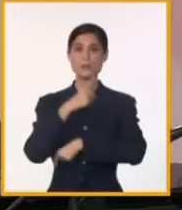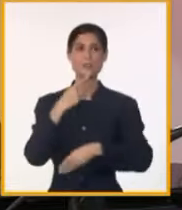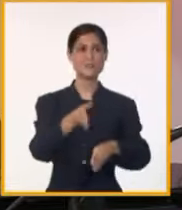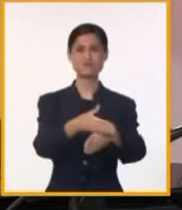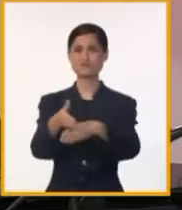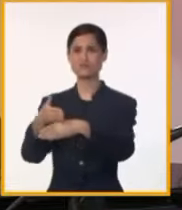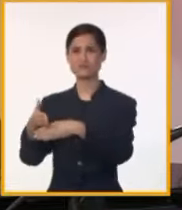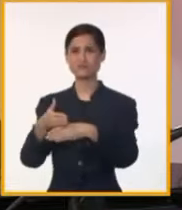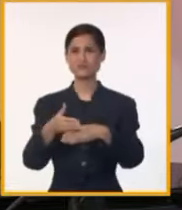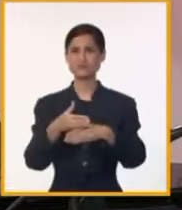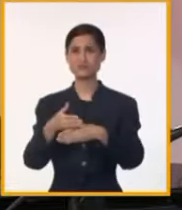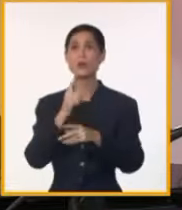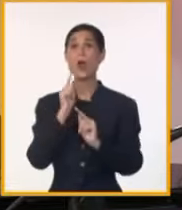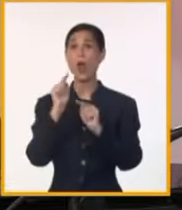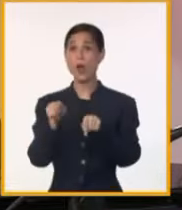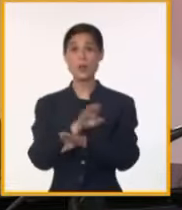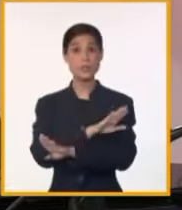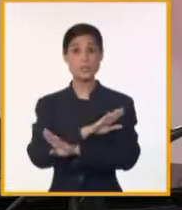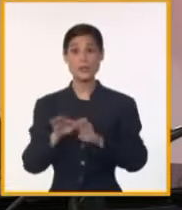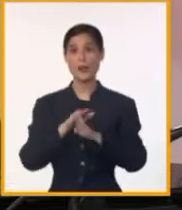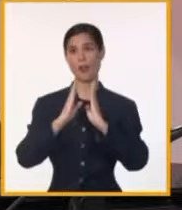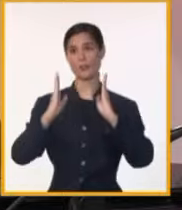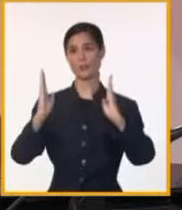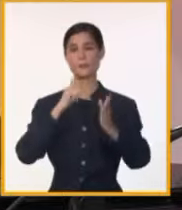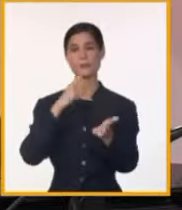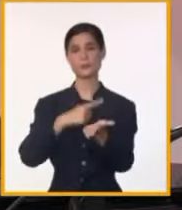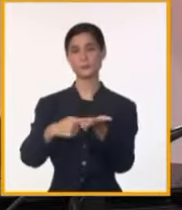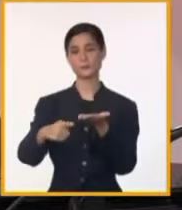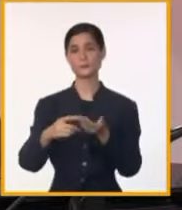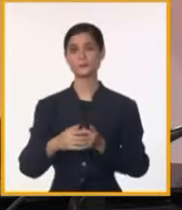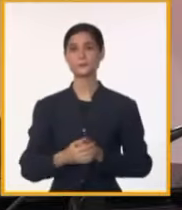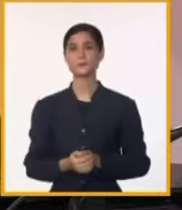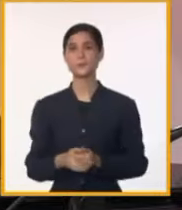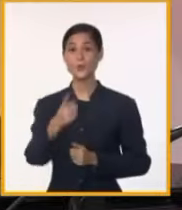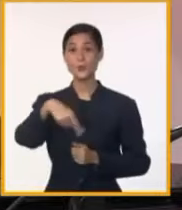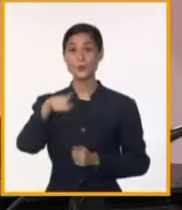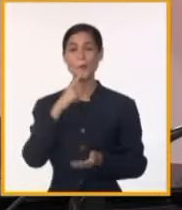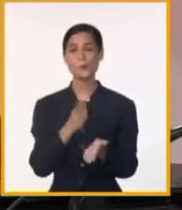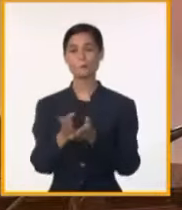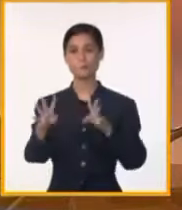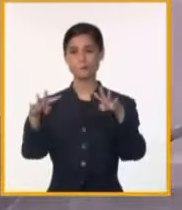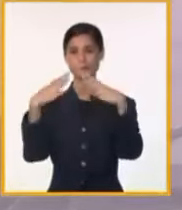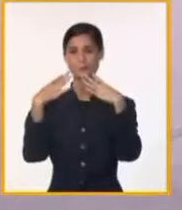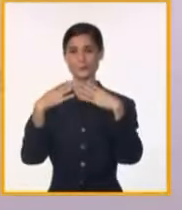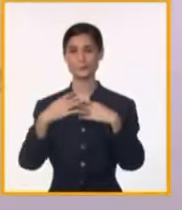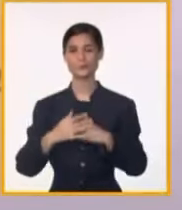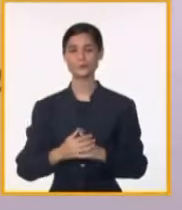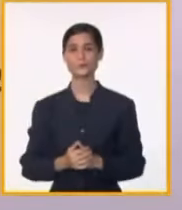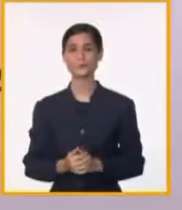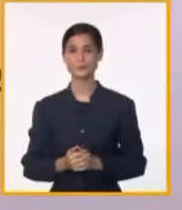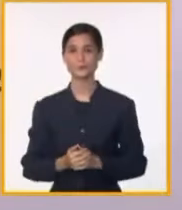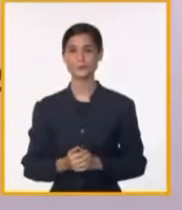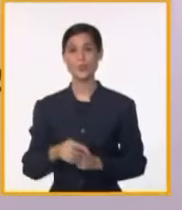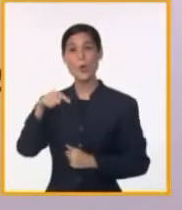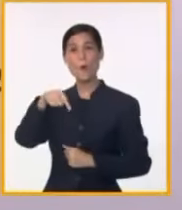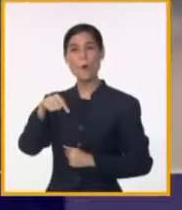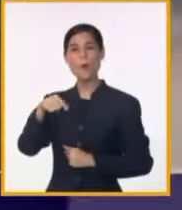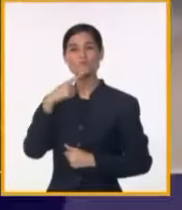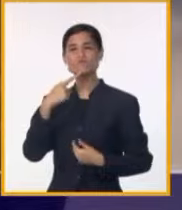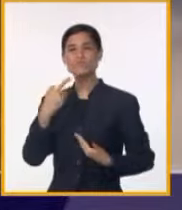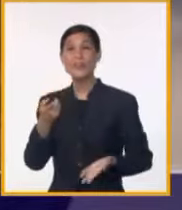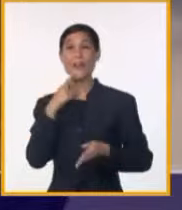están marcando también la agenda de esta semana que comienza Así que los invito a que nos acompañen hoy en la mesa